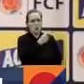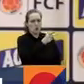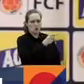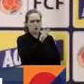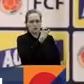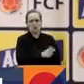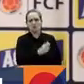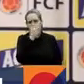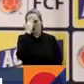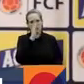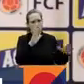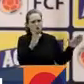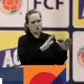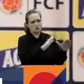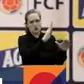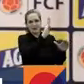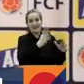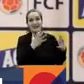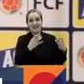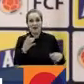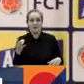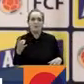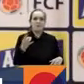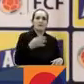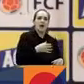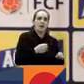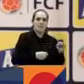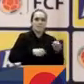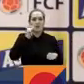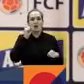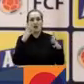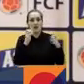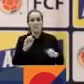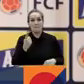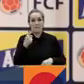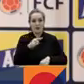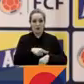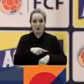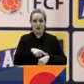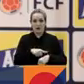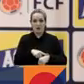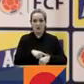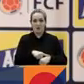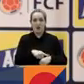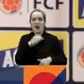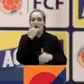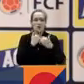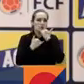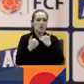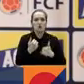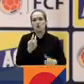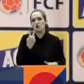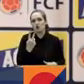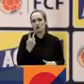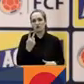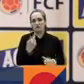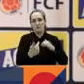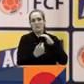complicado. Obviamente lo queríamos ganar. De pronto en el primer tiempo tuvimos 2 errores que nos costó